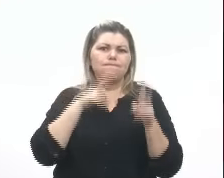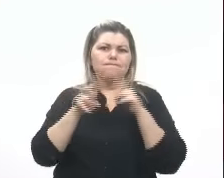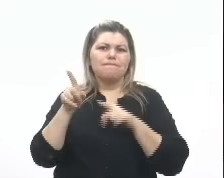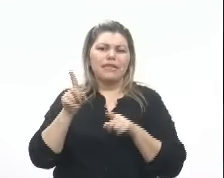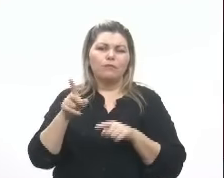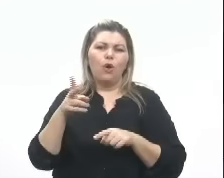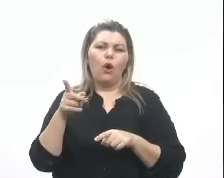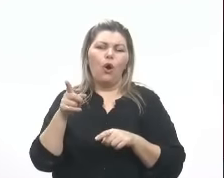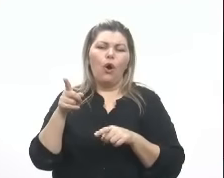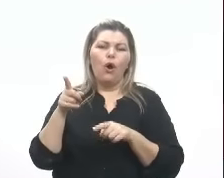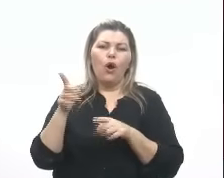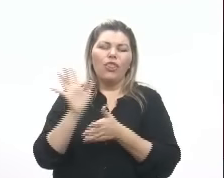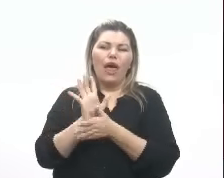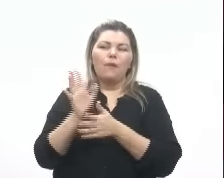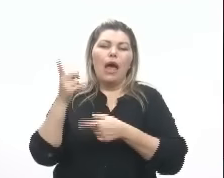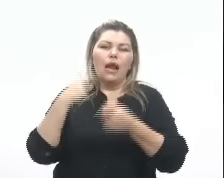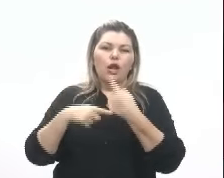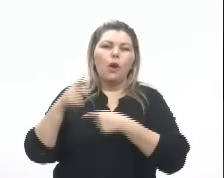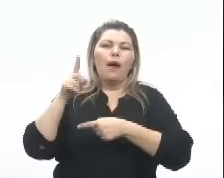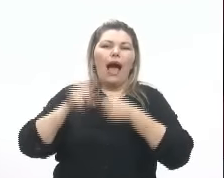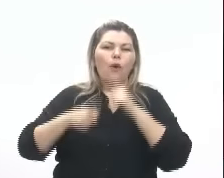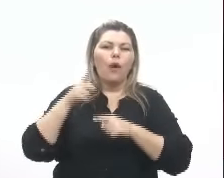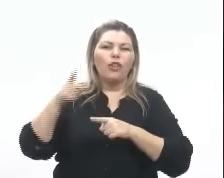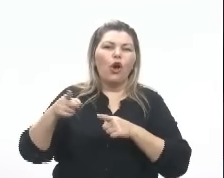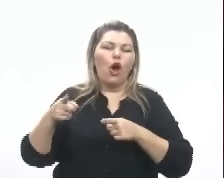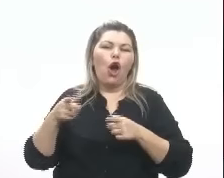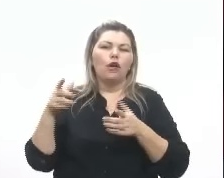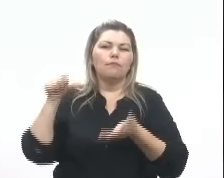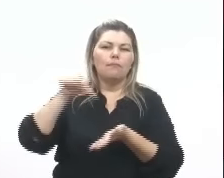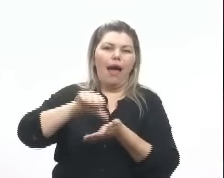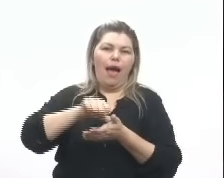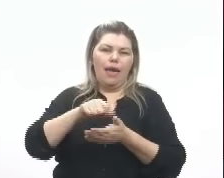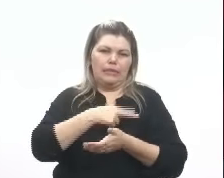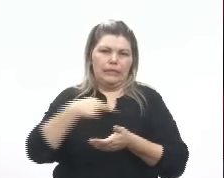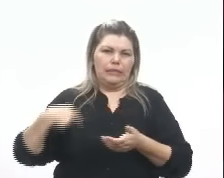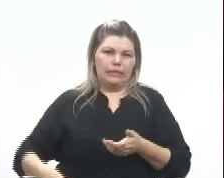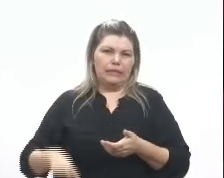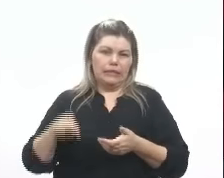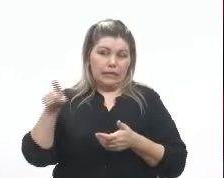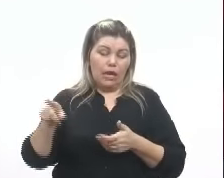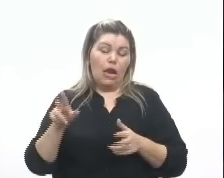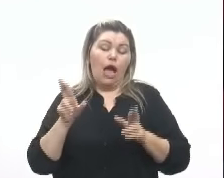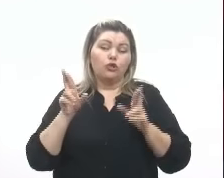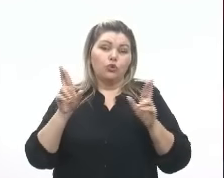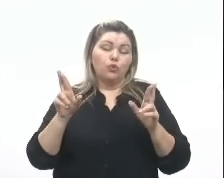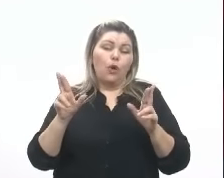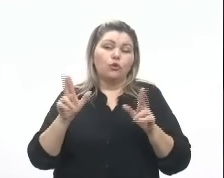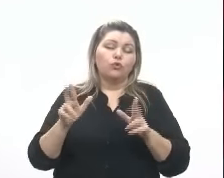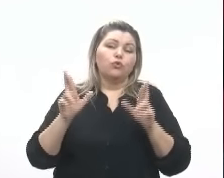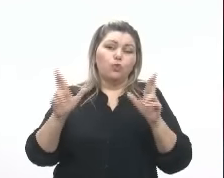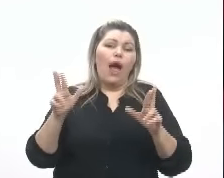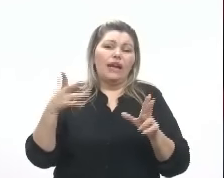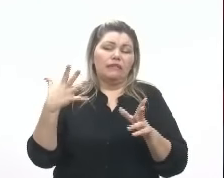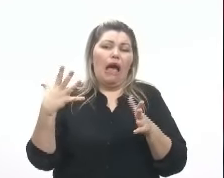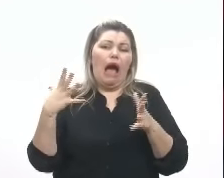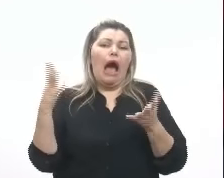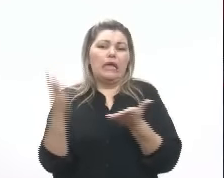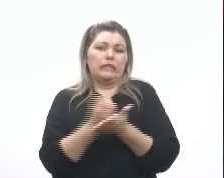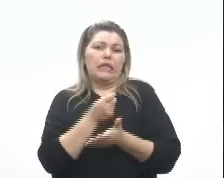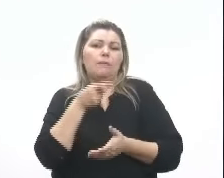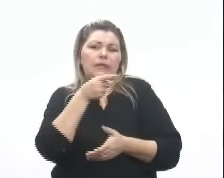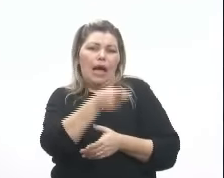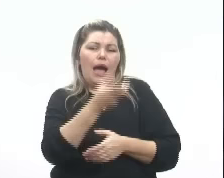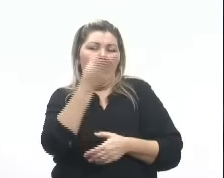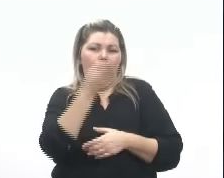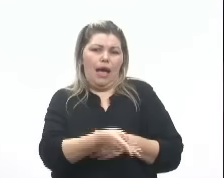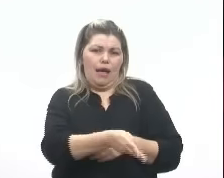renovó. Bueno, por suerte que el comunismo accedió a este ultraliberal. ¿verdad? Bueno, me parece